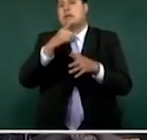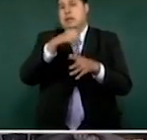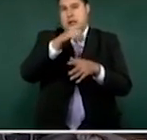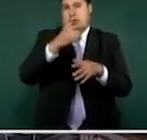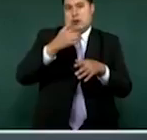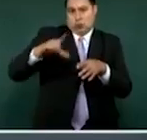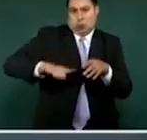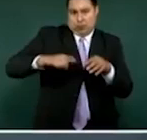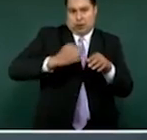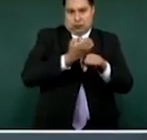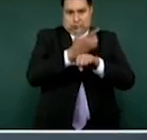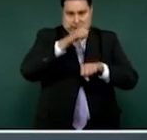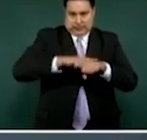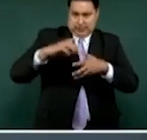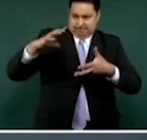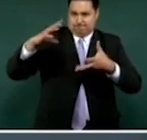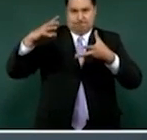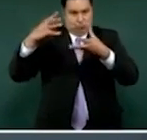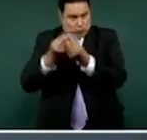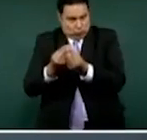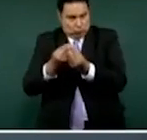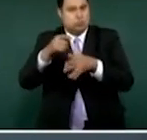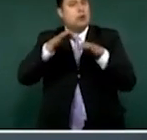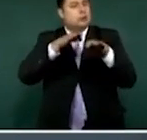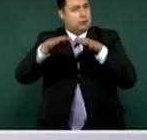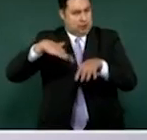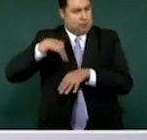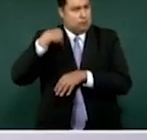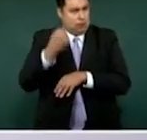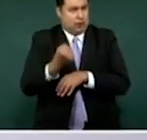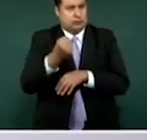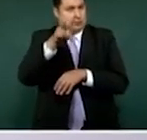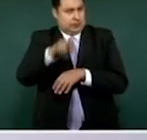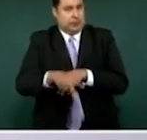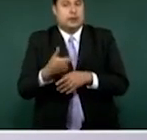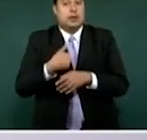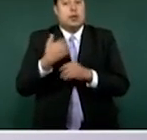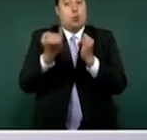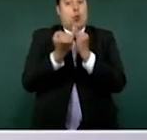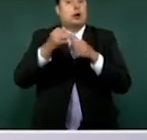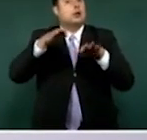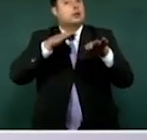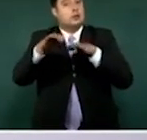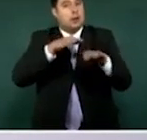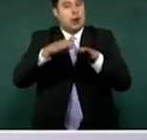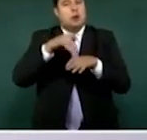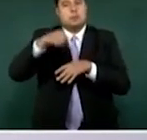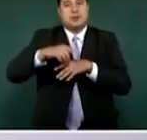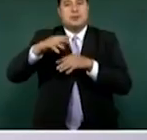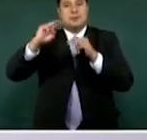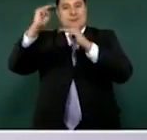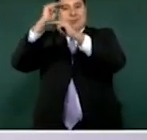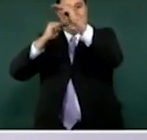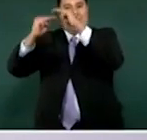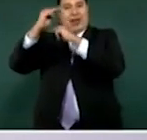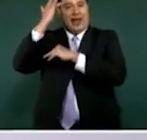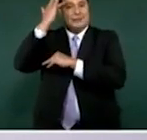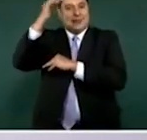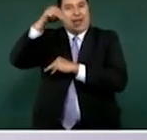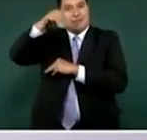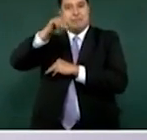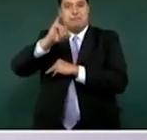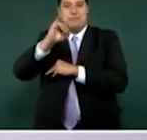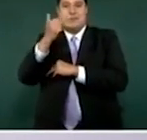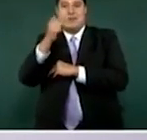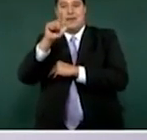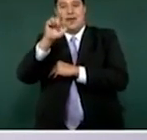agradezco ahí, estamos trabajando intensamente para ello. Y también los trabajos de la Sierra de San Miguelito, me parece